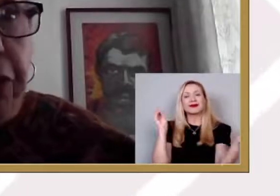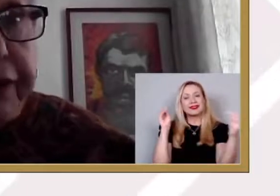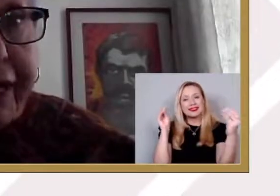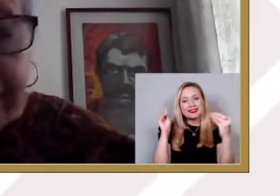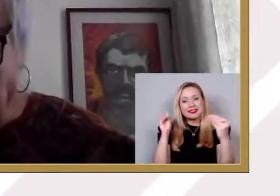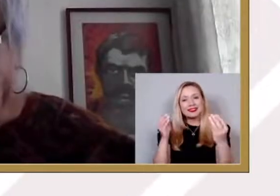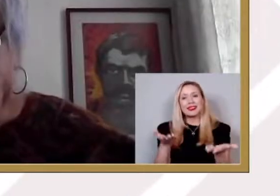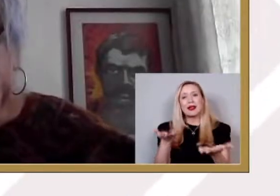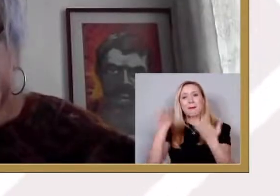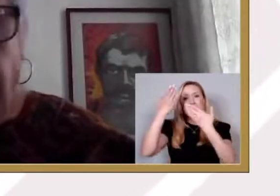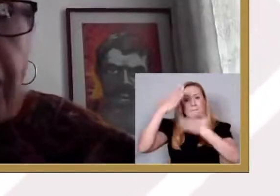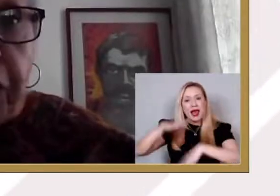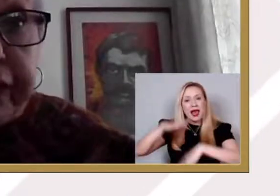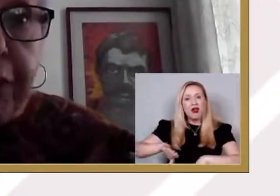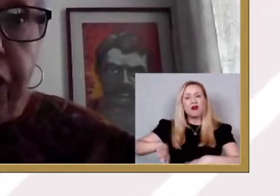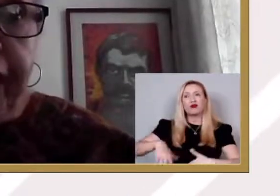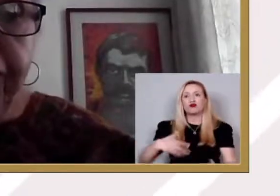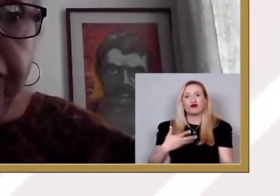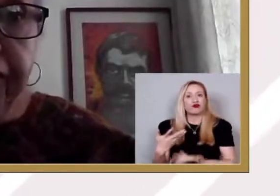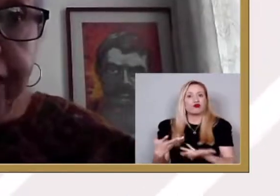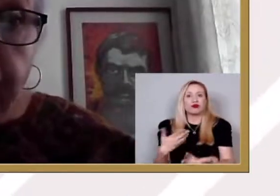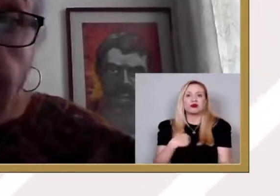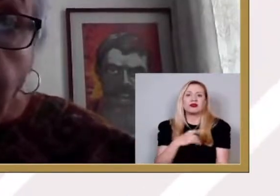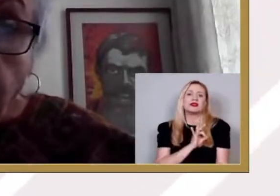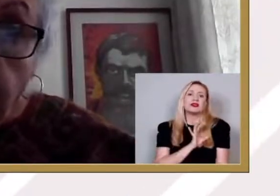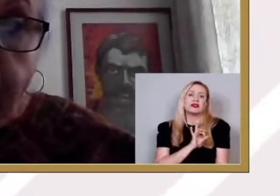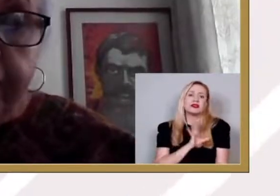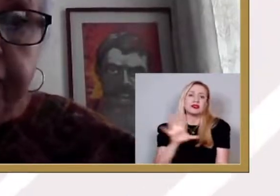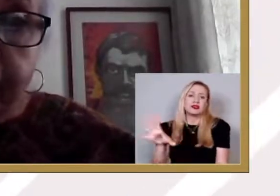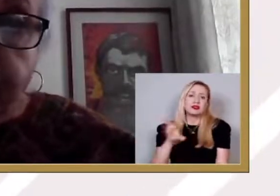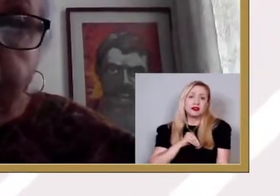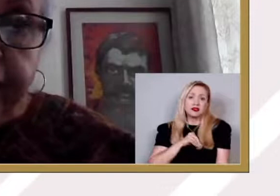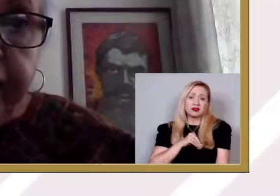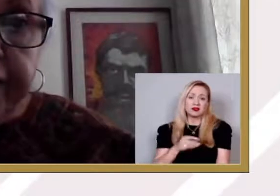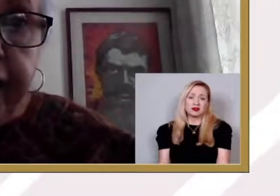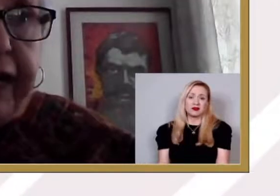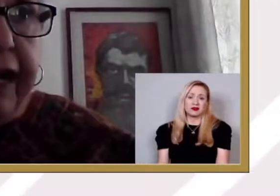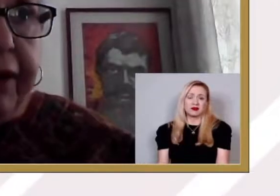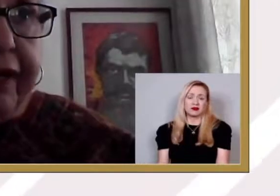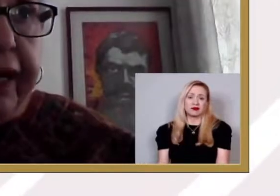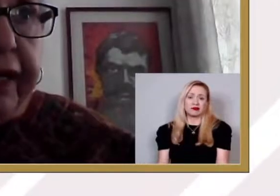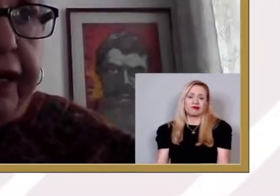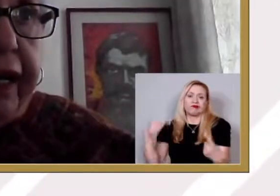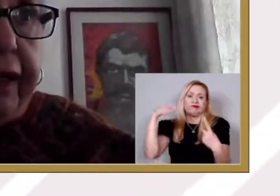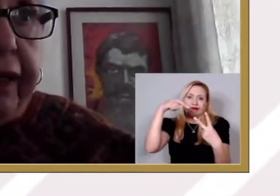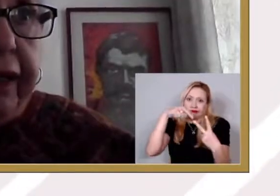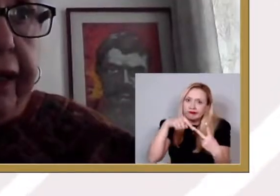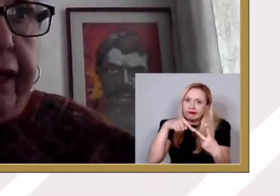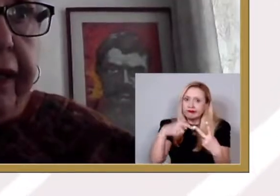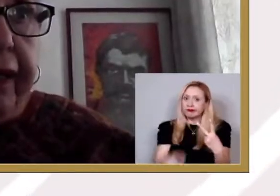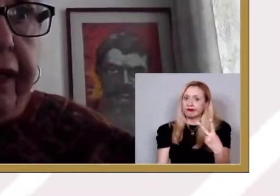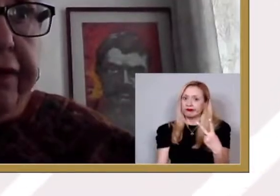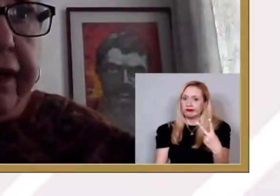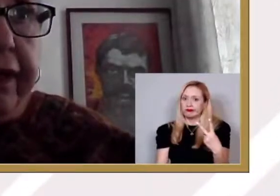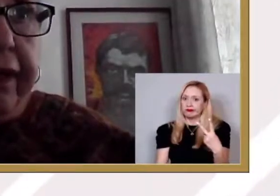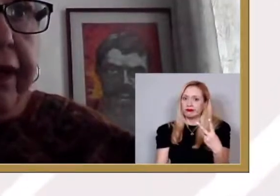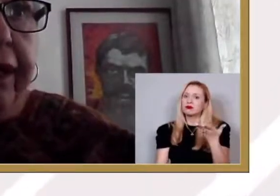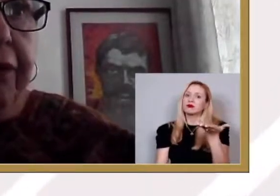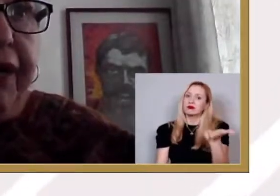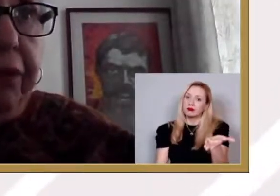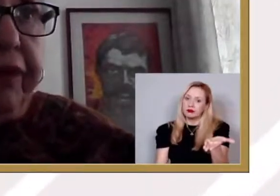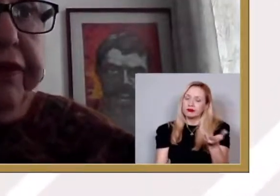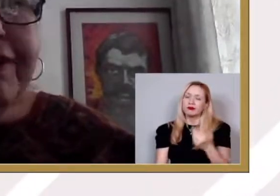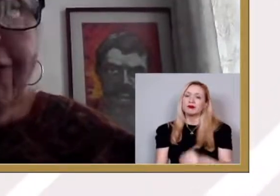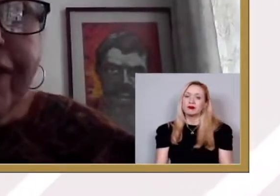a las sucursales bancarias por temor al contagio. Así que por ahí está la tarea